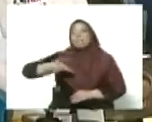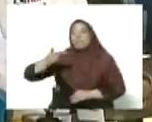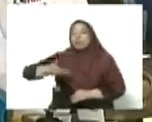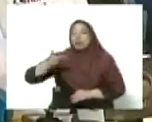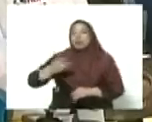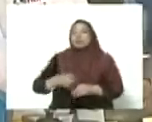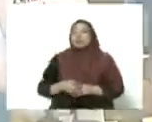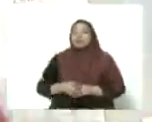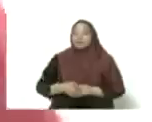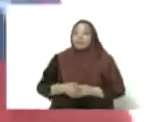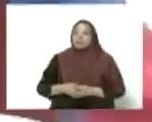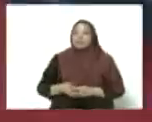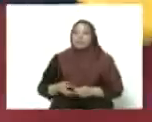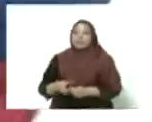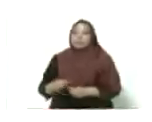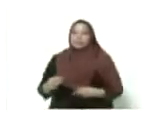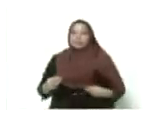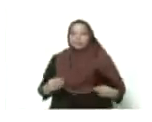el paso